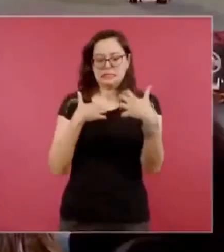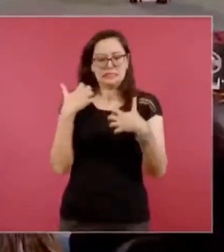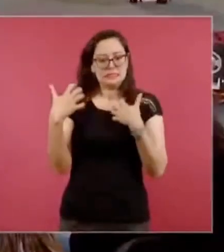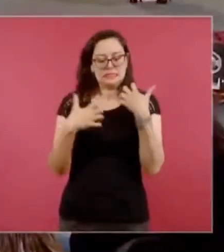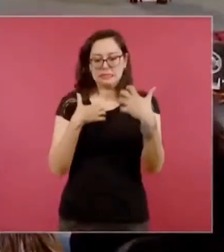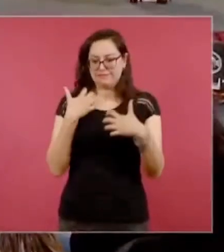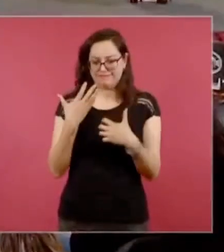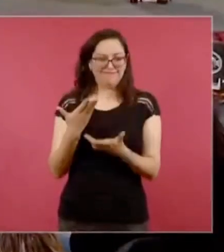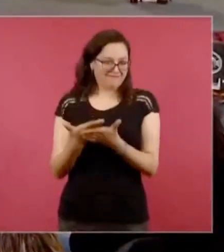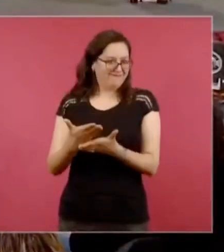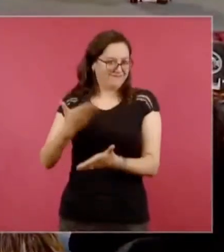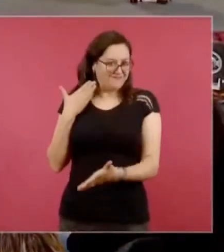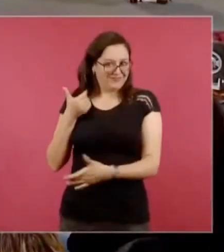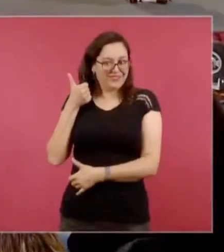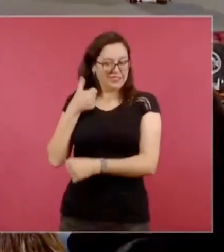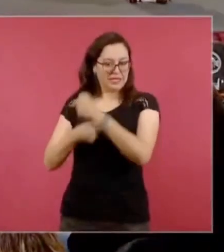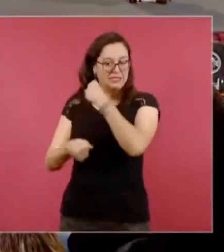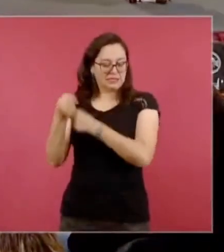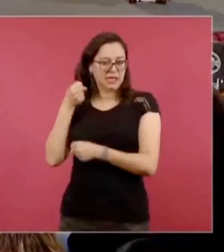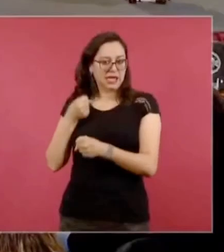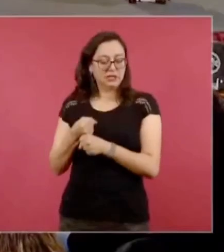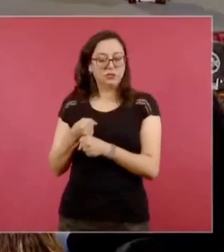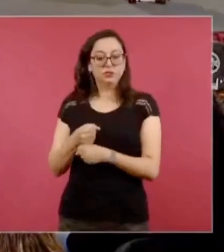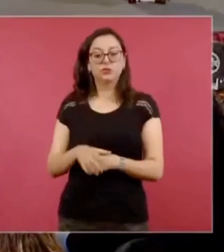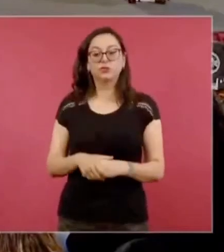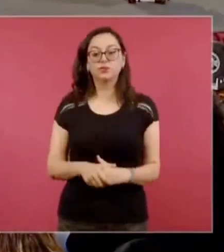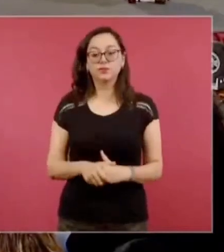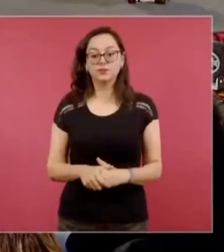hace 6 años.